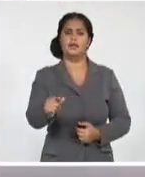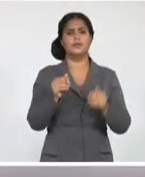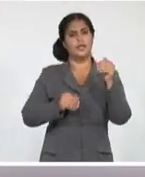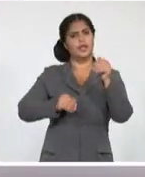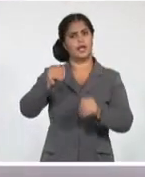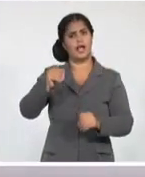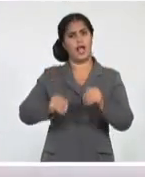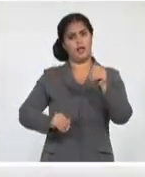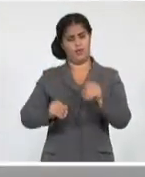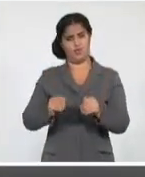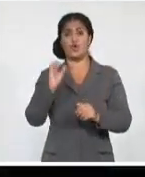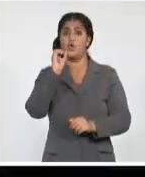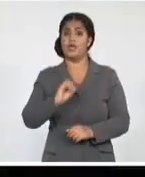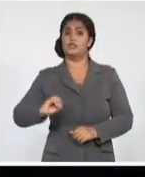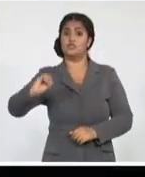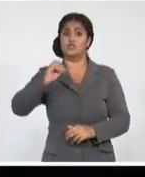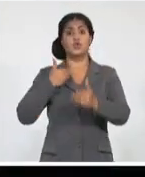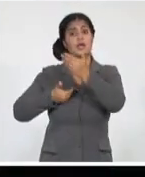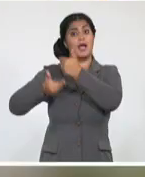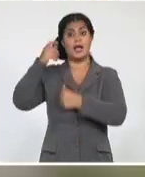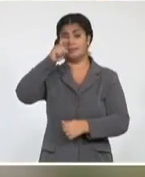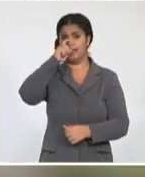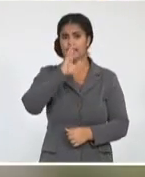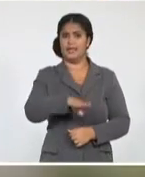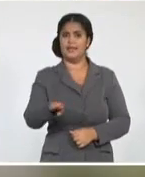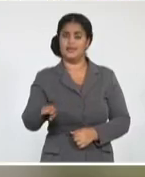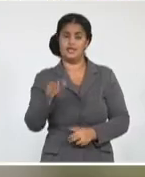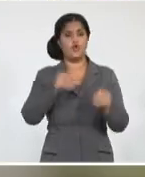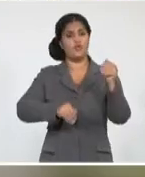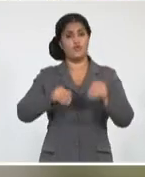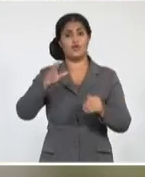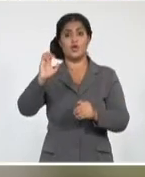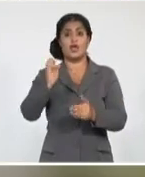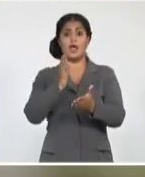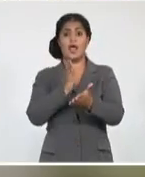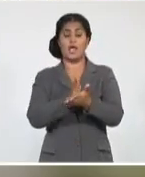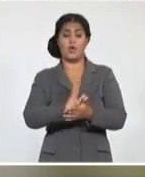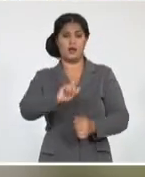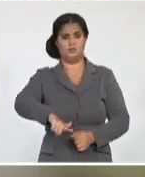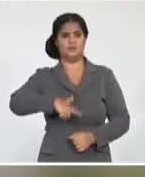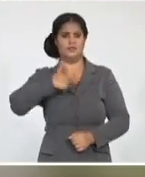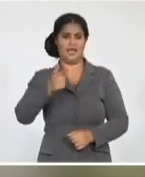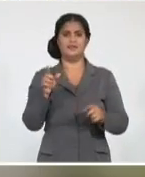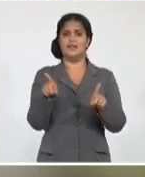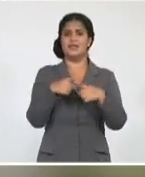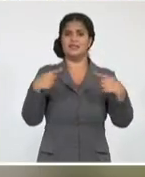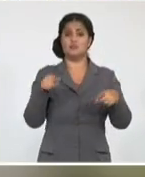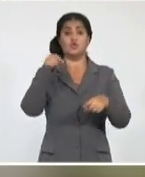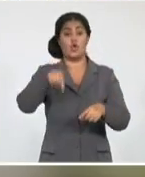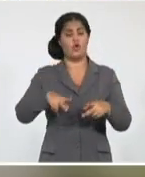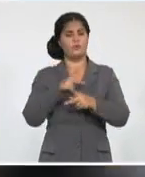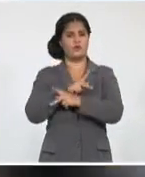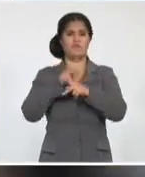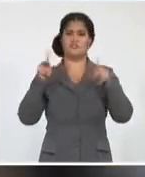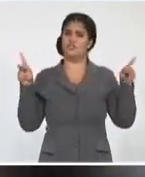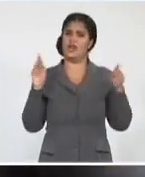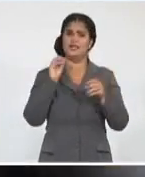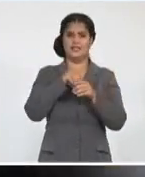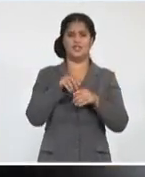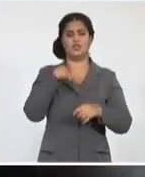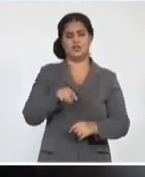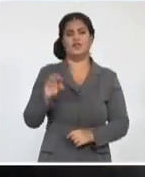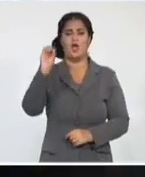de aquellos niños que fueron formados en nuestras escuelas de arte y que hoy ya son músicos profesionales dentro de esta institución los